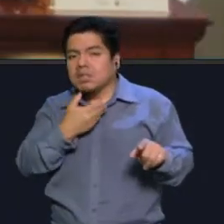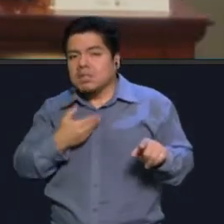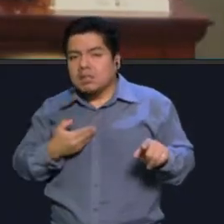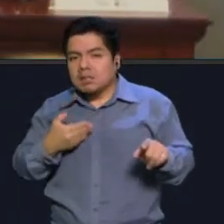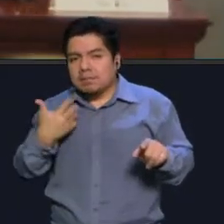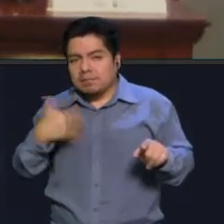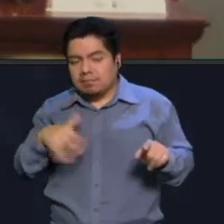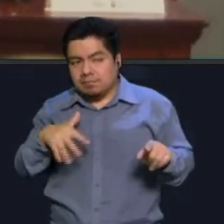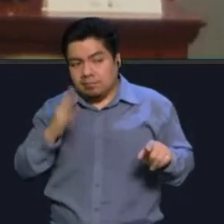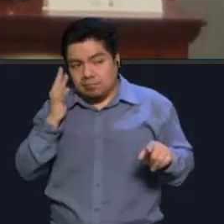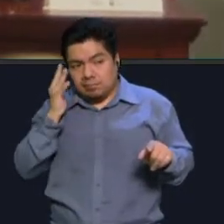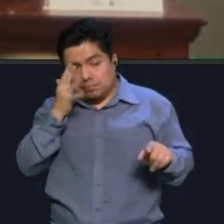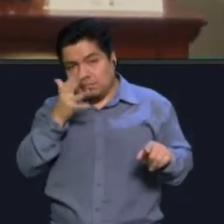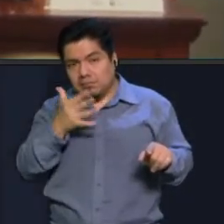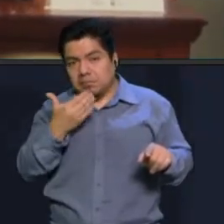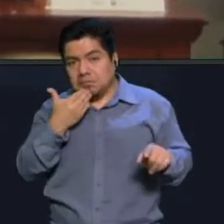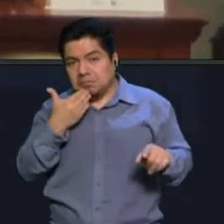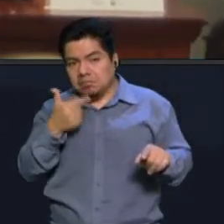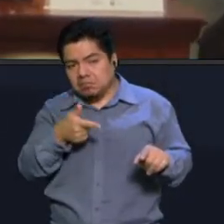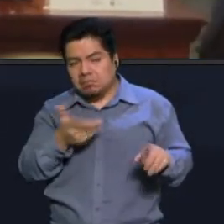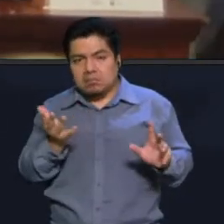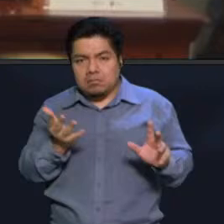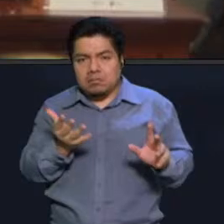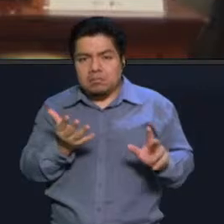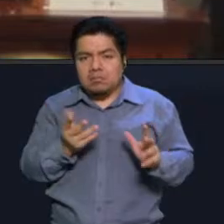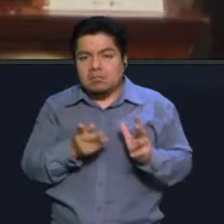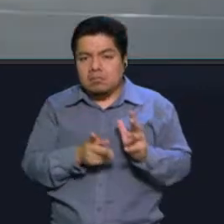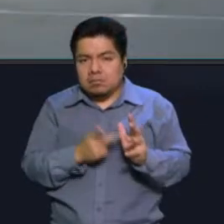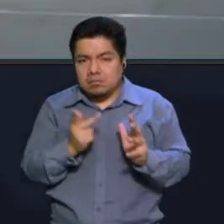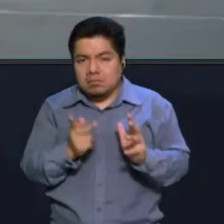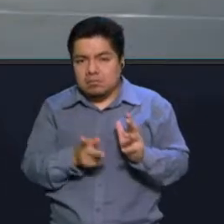es un visionario y que se revive y se